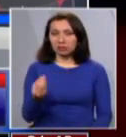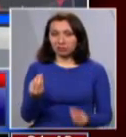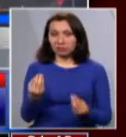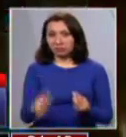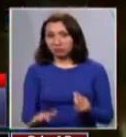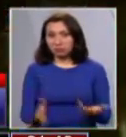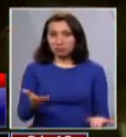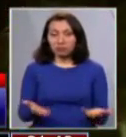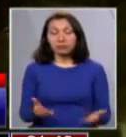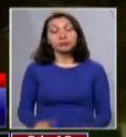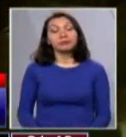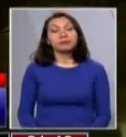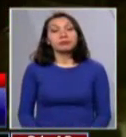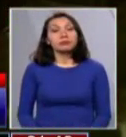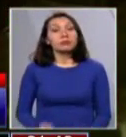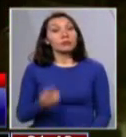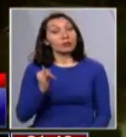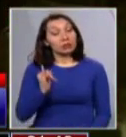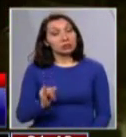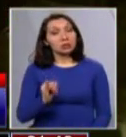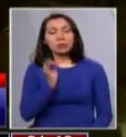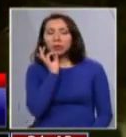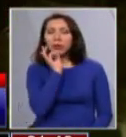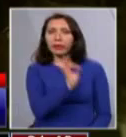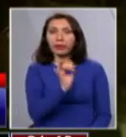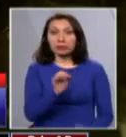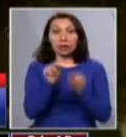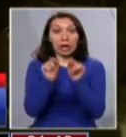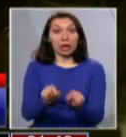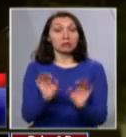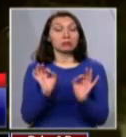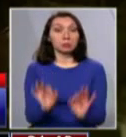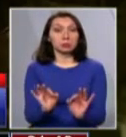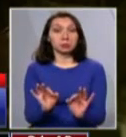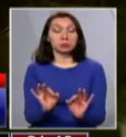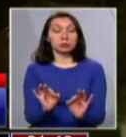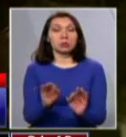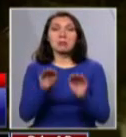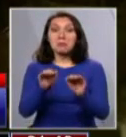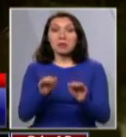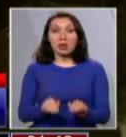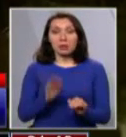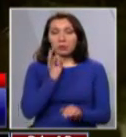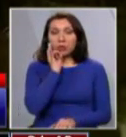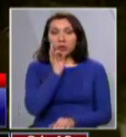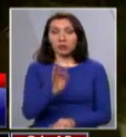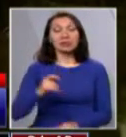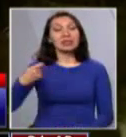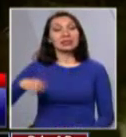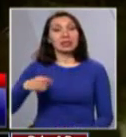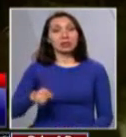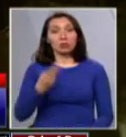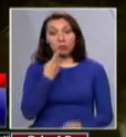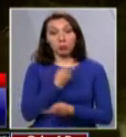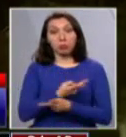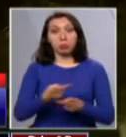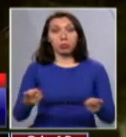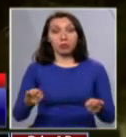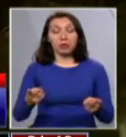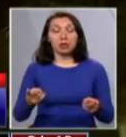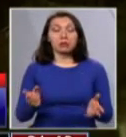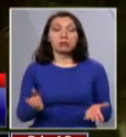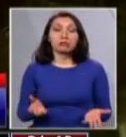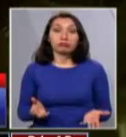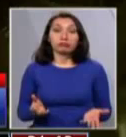a ver si fue para decirle exactamente eso que era lo mismo que estaba diciendo el senador en público